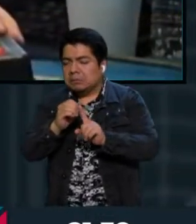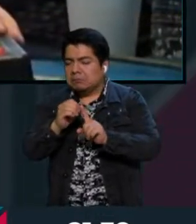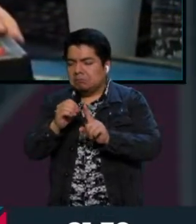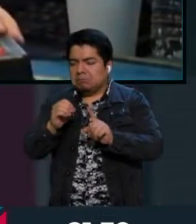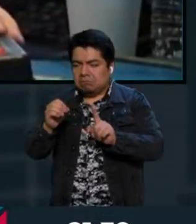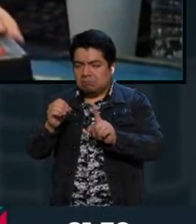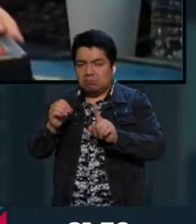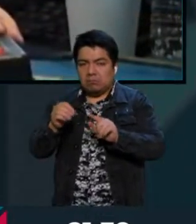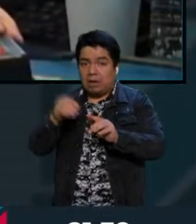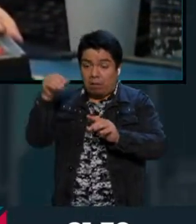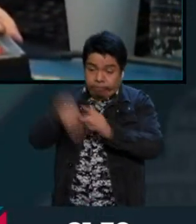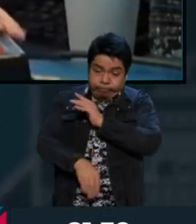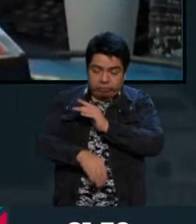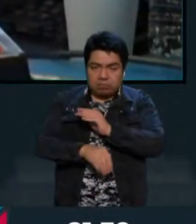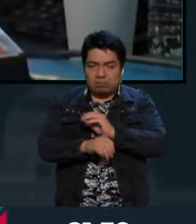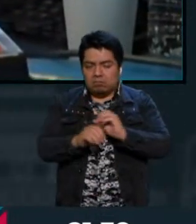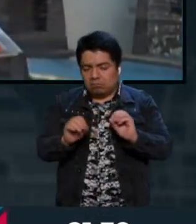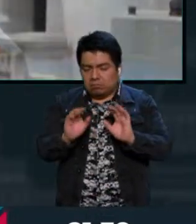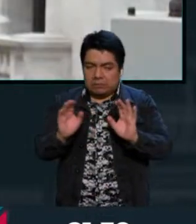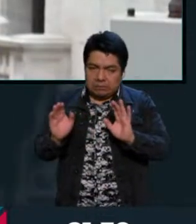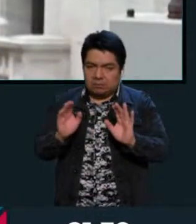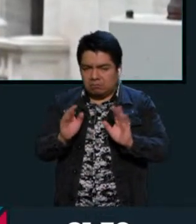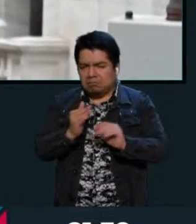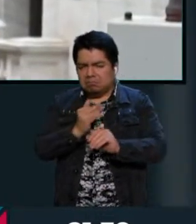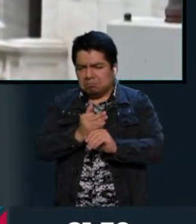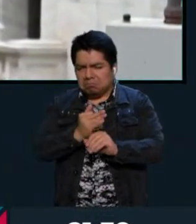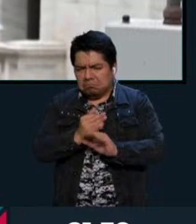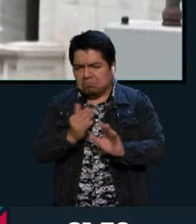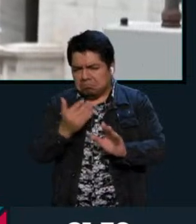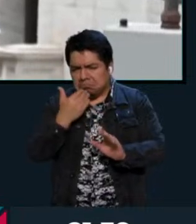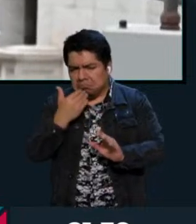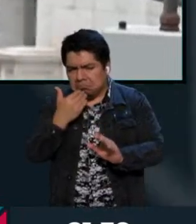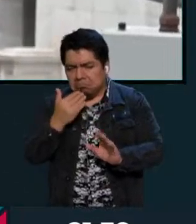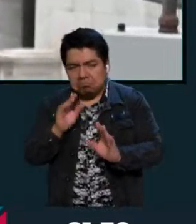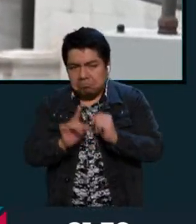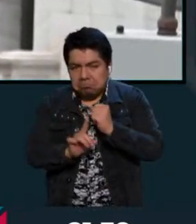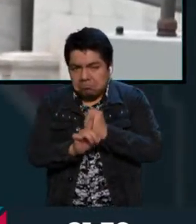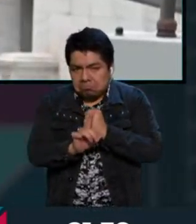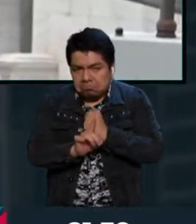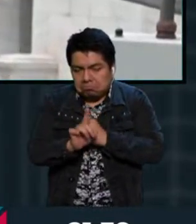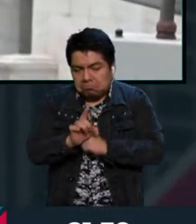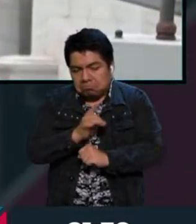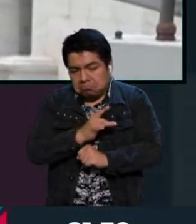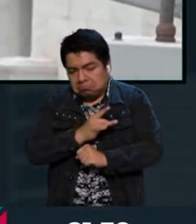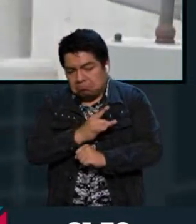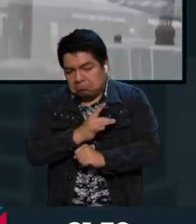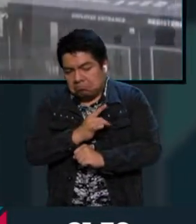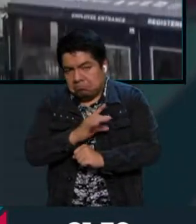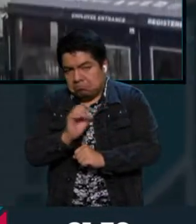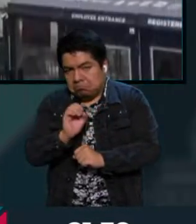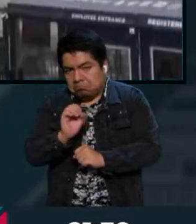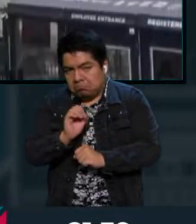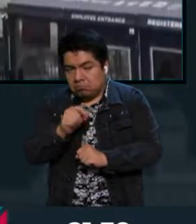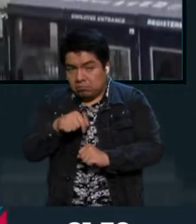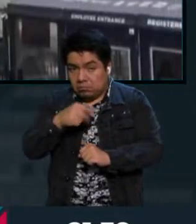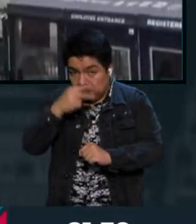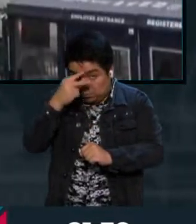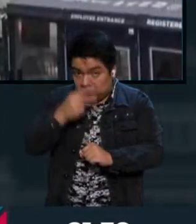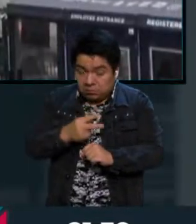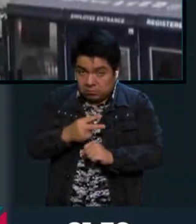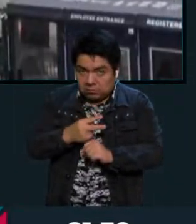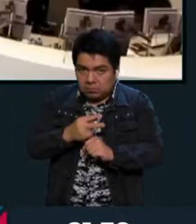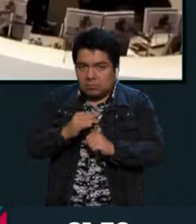no sea muy abrupto, entonces estamos hablando pues de que no hay demasiado inconveniente. Y en el caso mexicano, como